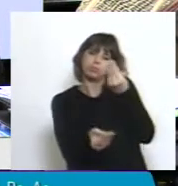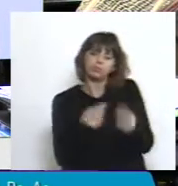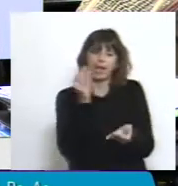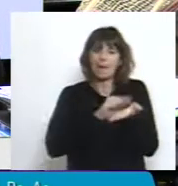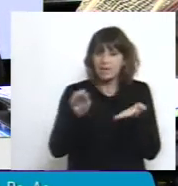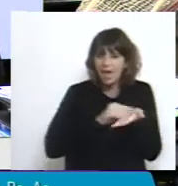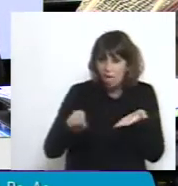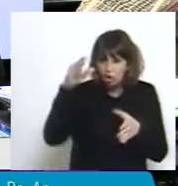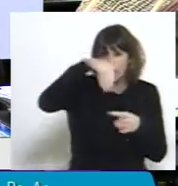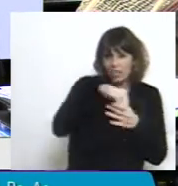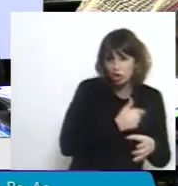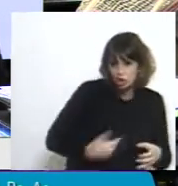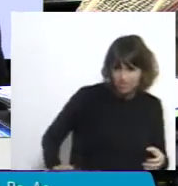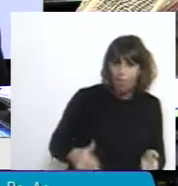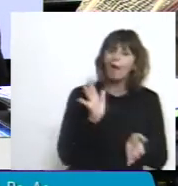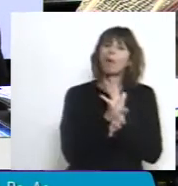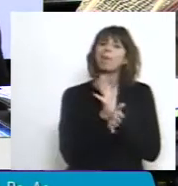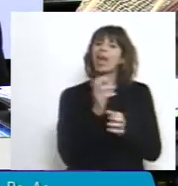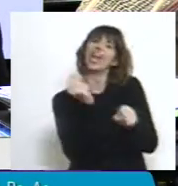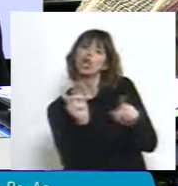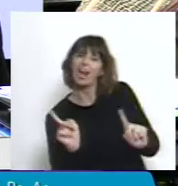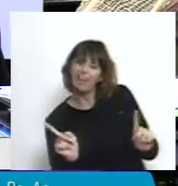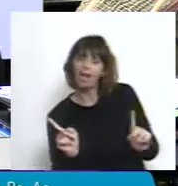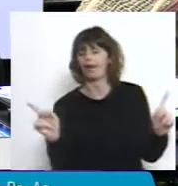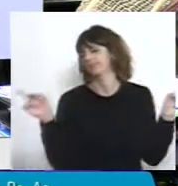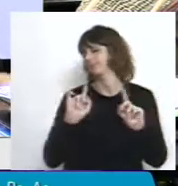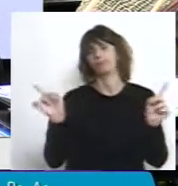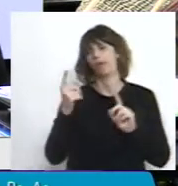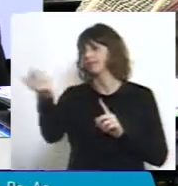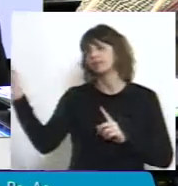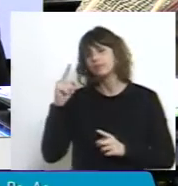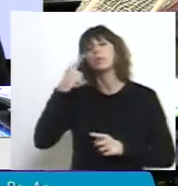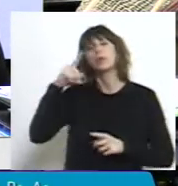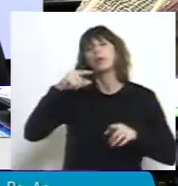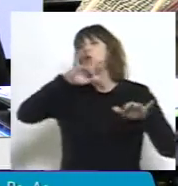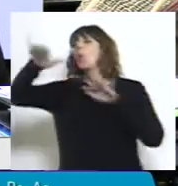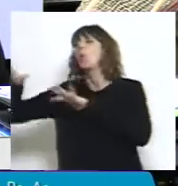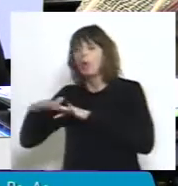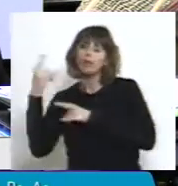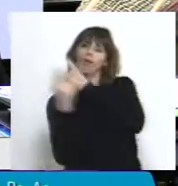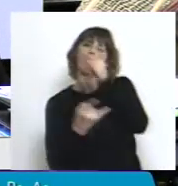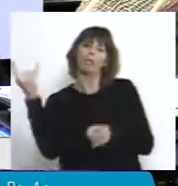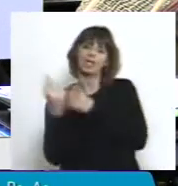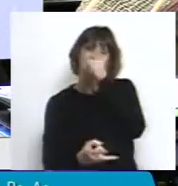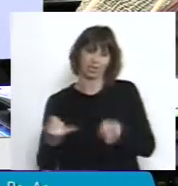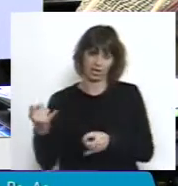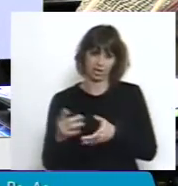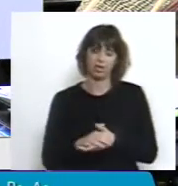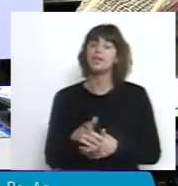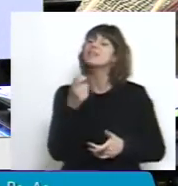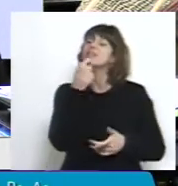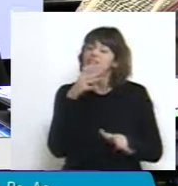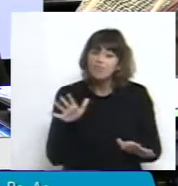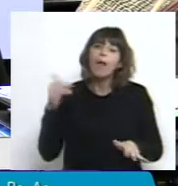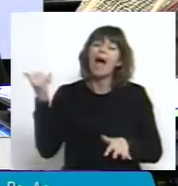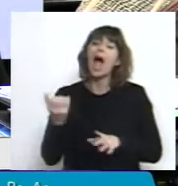estamos desbordados de ñoquis, como permanentemente nos quieren hacer creer muchas veces para legitimar un ajuste que no es tal. Si hay